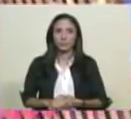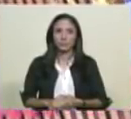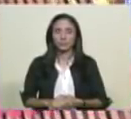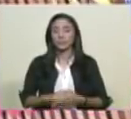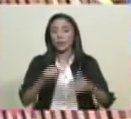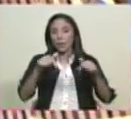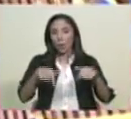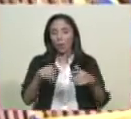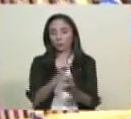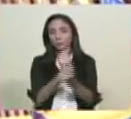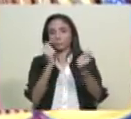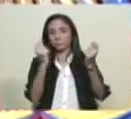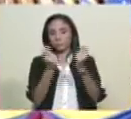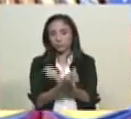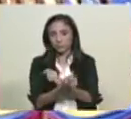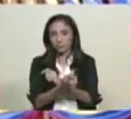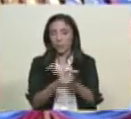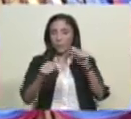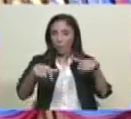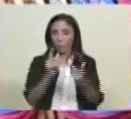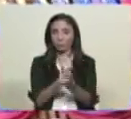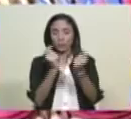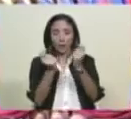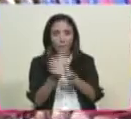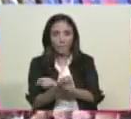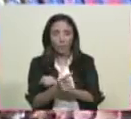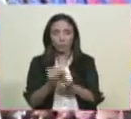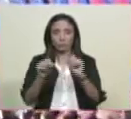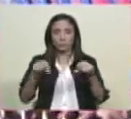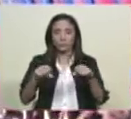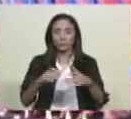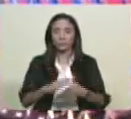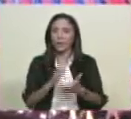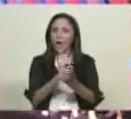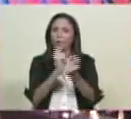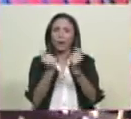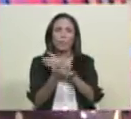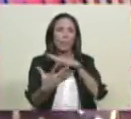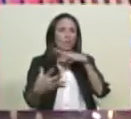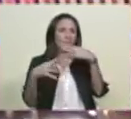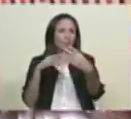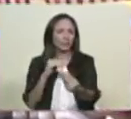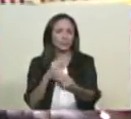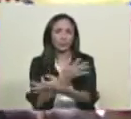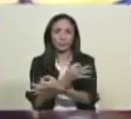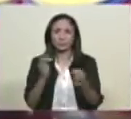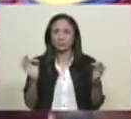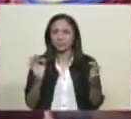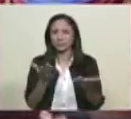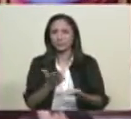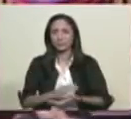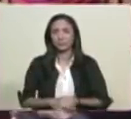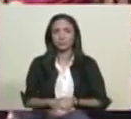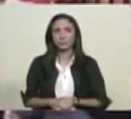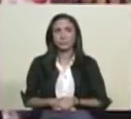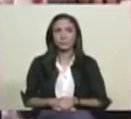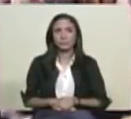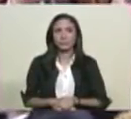Hoy ocupan un lugar central. Ha habido una transformación, sin lugar a dudas, del Poder